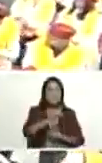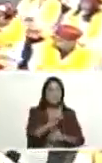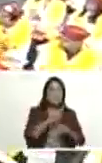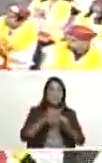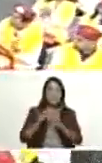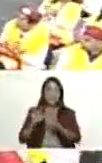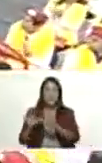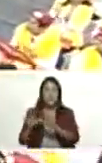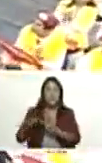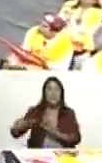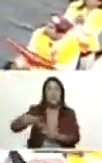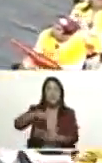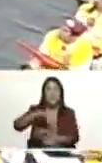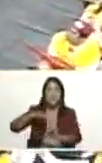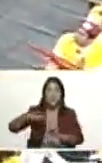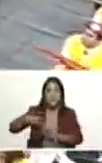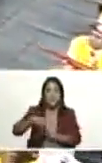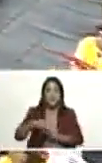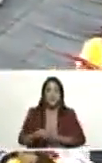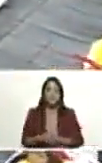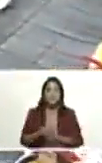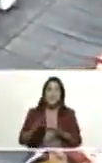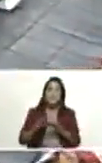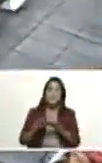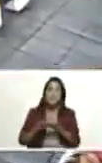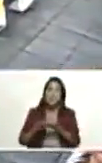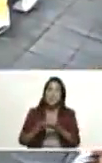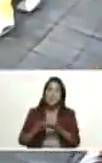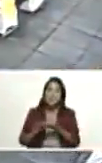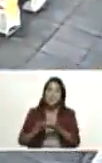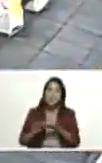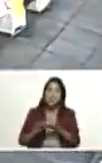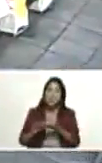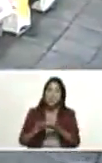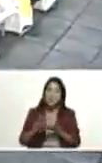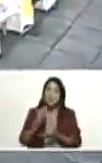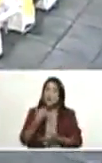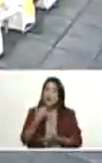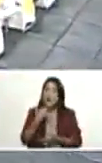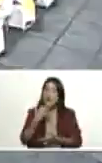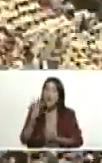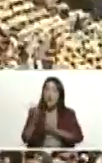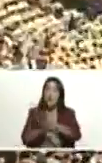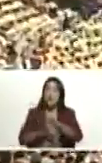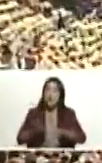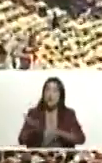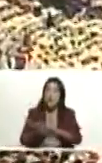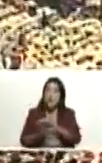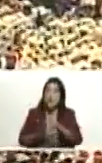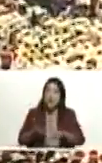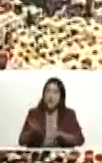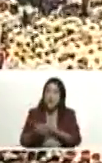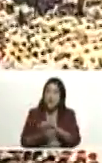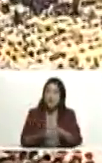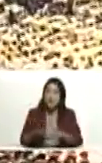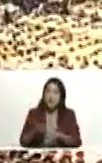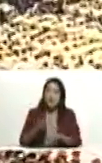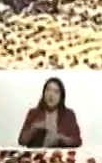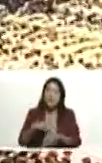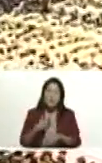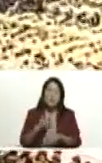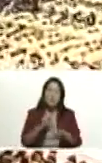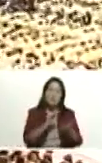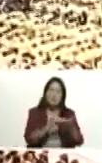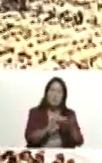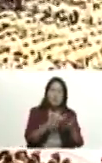el fin de ir ofreciendo soluciones a todas las problemáticas que puedan ser informadas a través de estas plataformas o aplicaciones